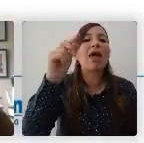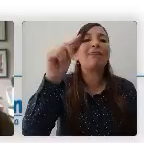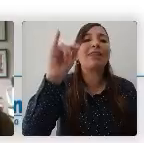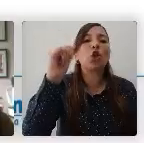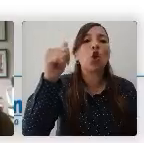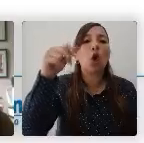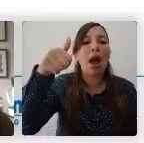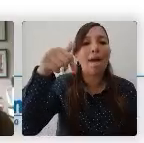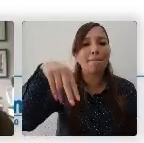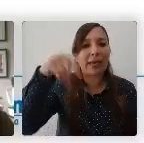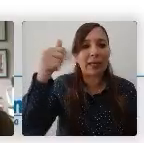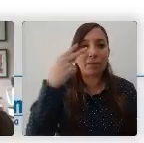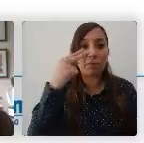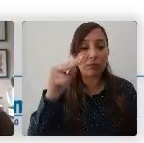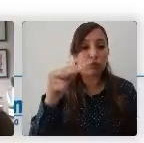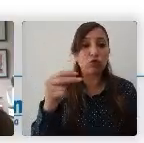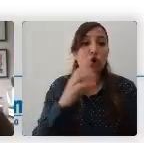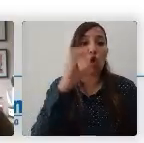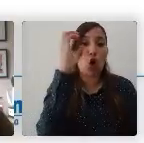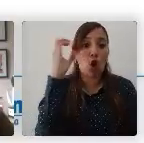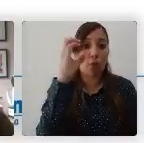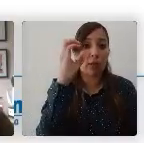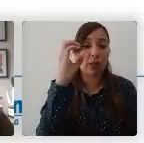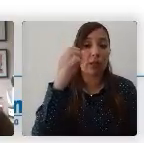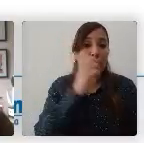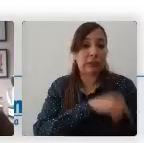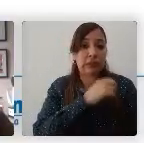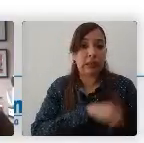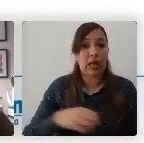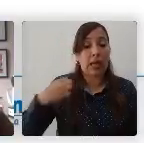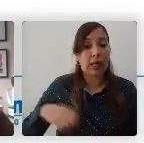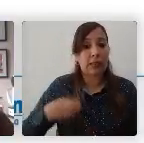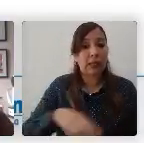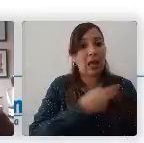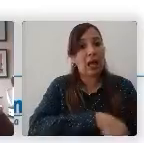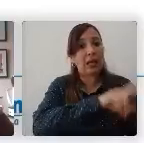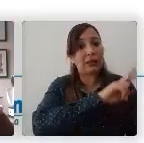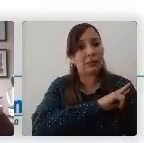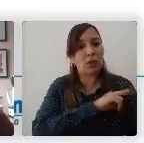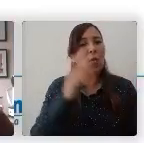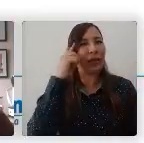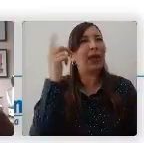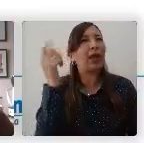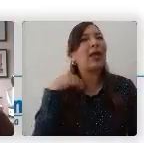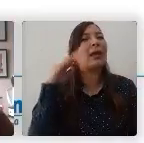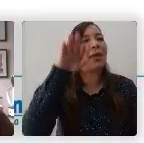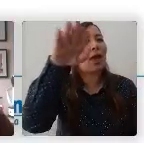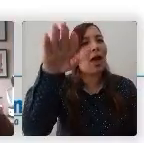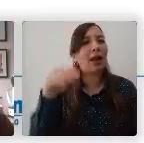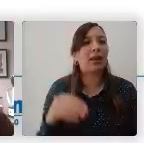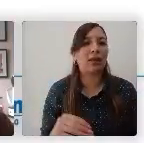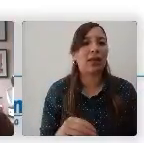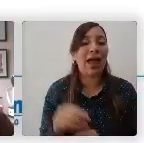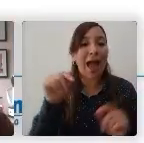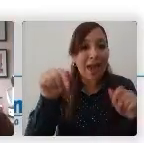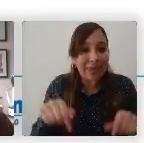debemos colombia chile argentina e incluso españa que hay mayor distancia están interesados en visitar latinoamérica y aquí es donde aparece